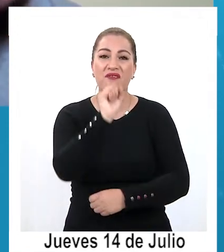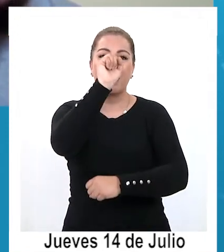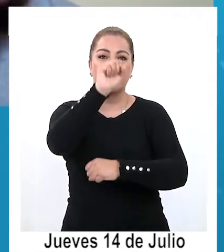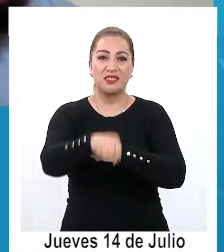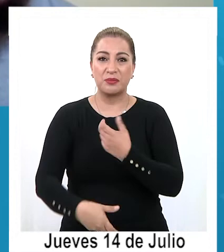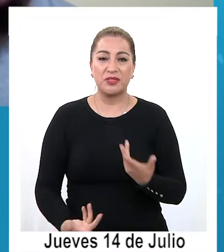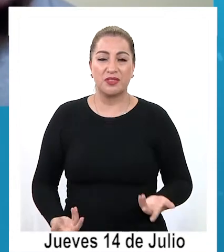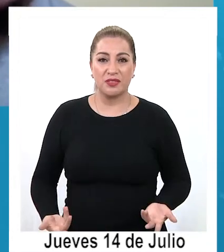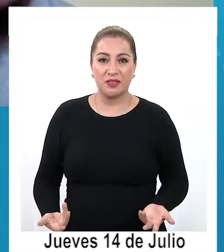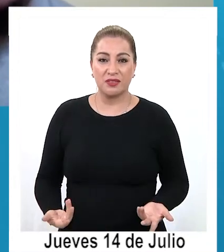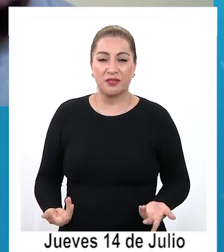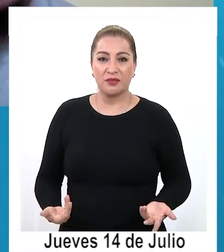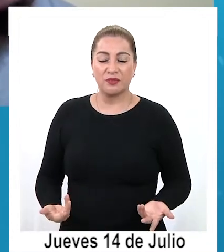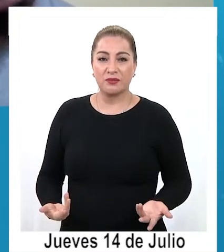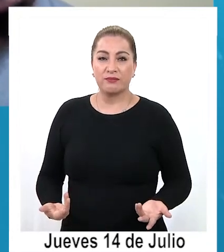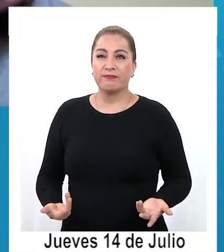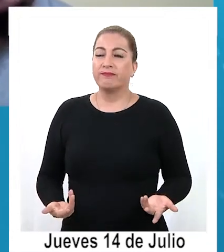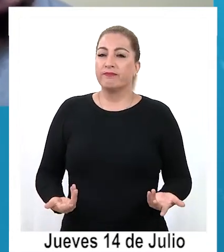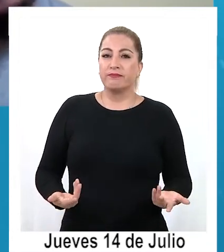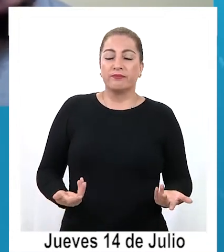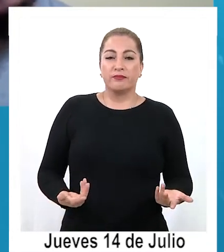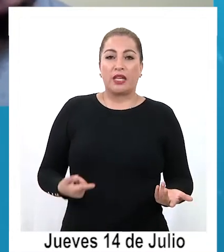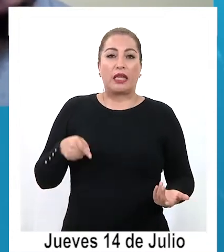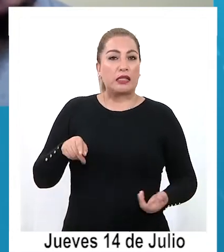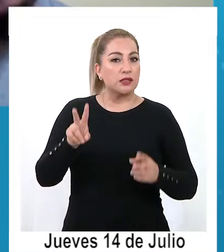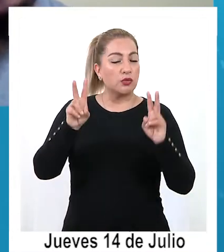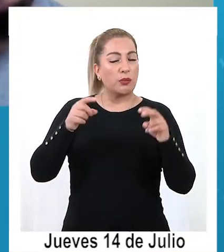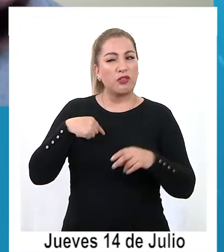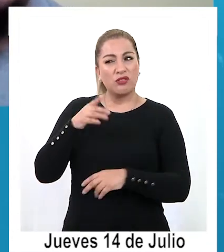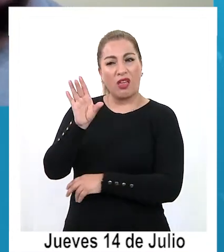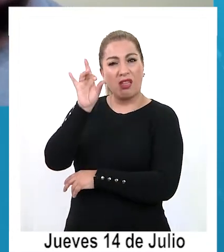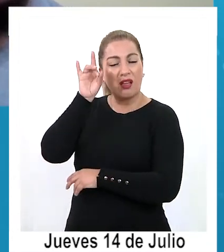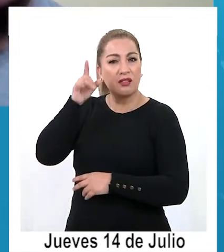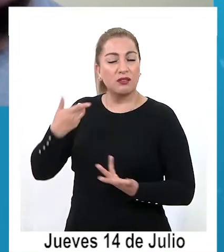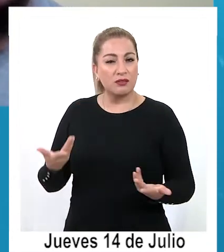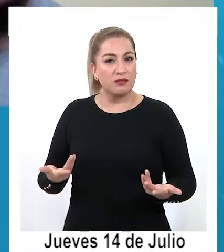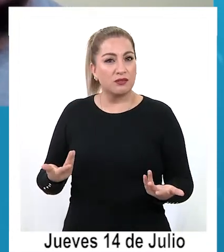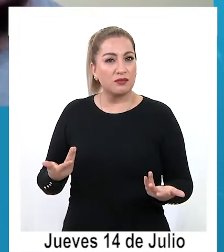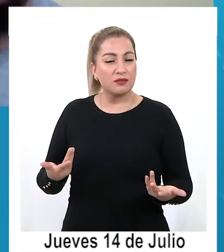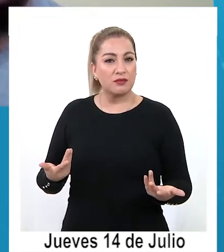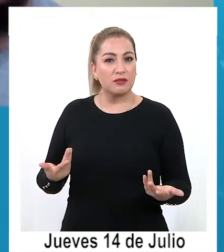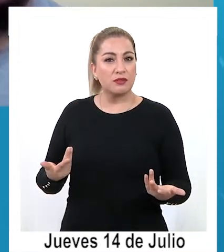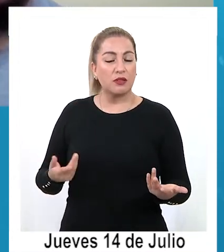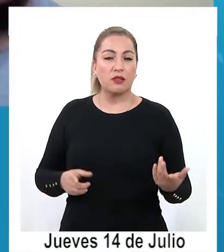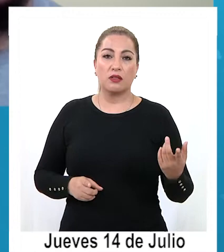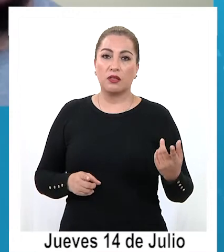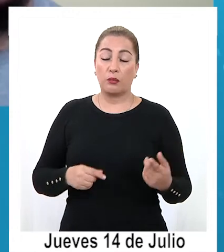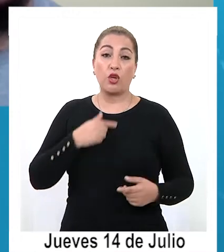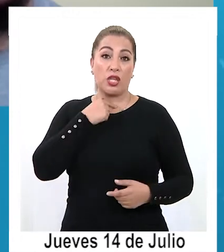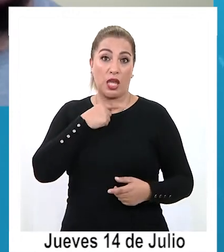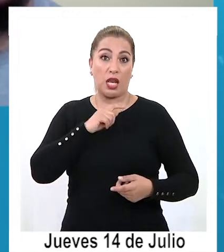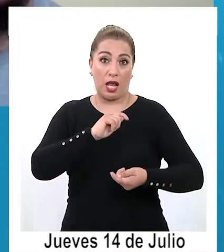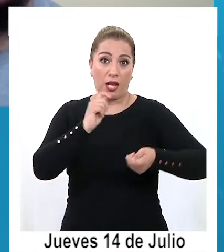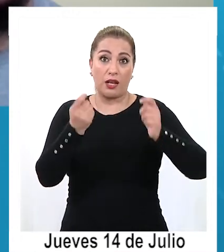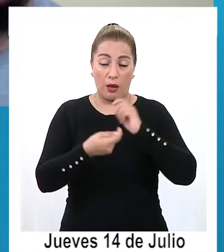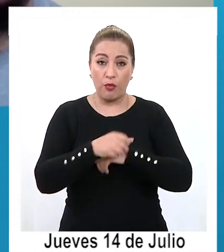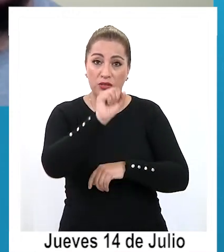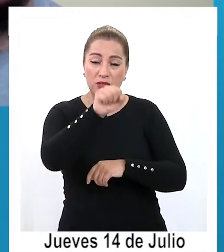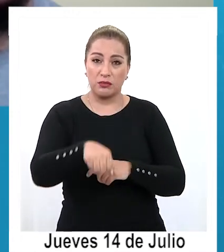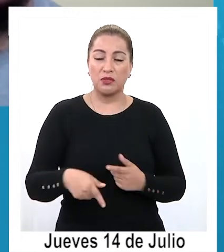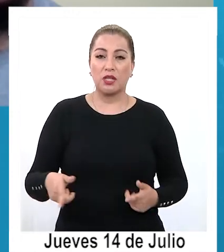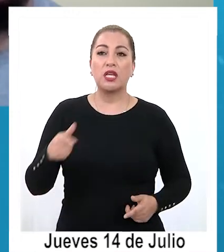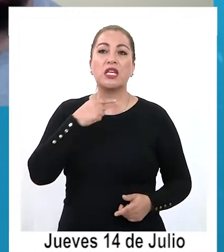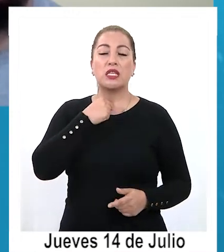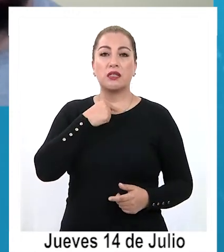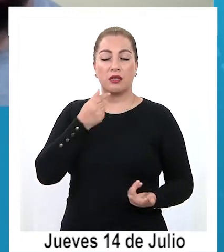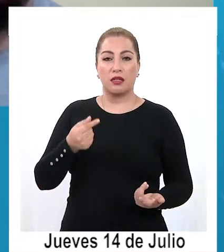aceptar, y ese es el tema que a mí me llama la atención, que ellos están dispuestos a aceptar un cambio, nos habla de que ellos tienen un